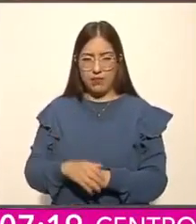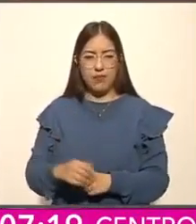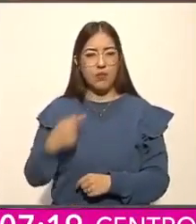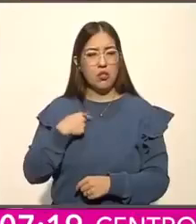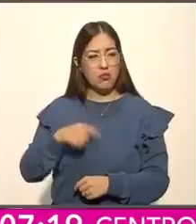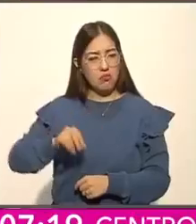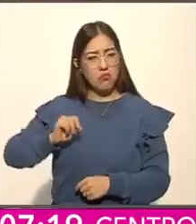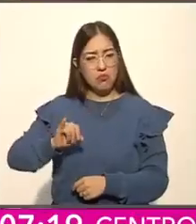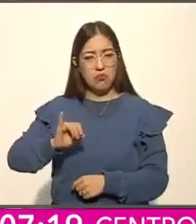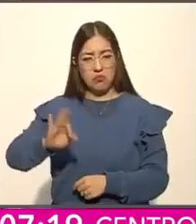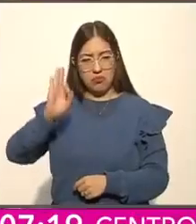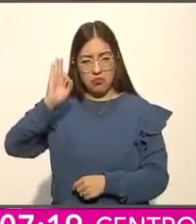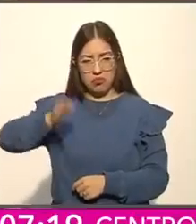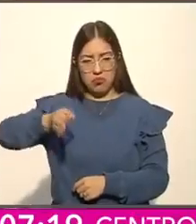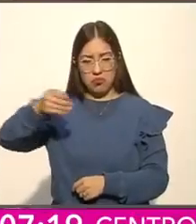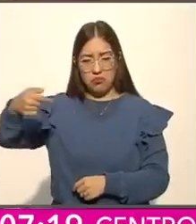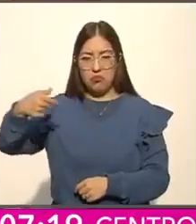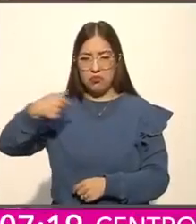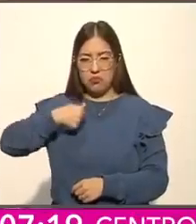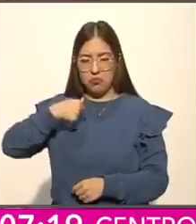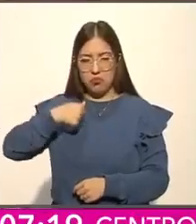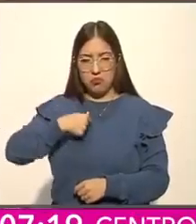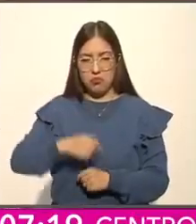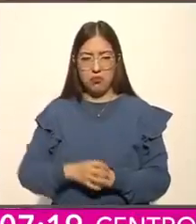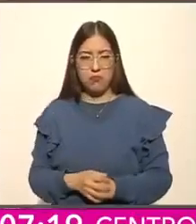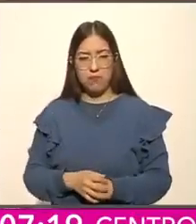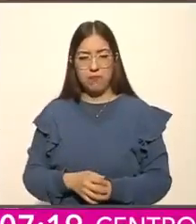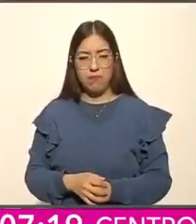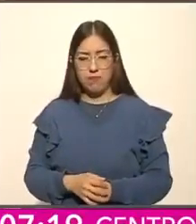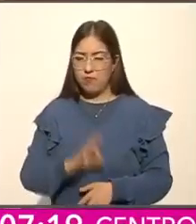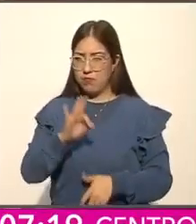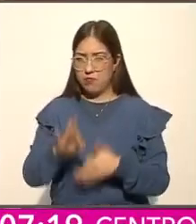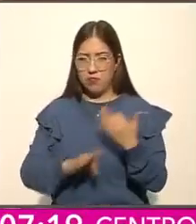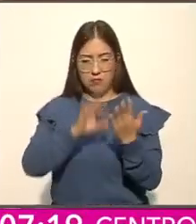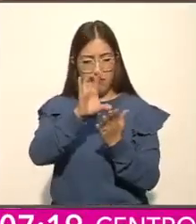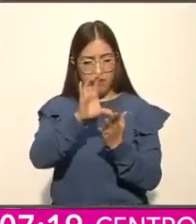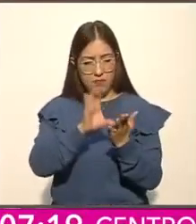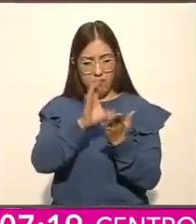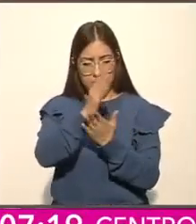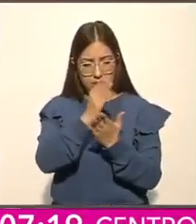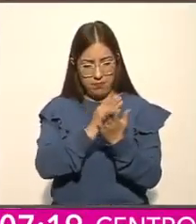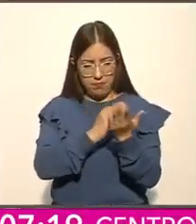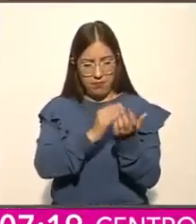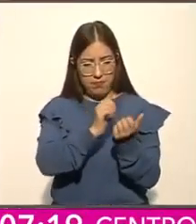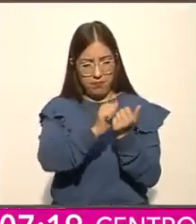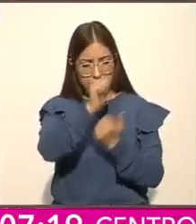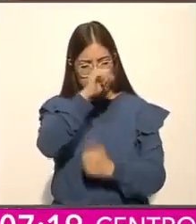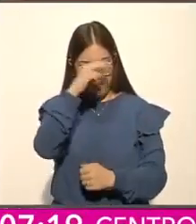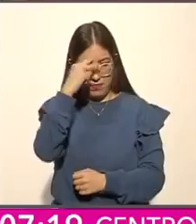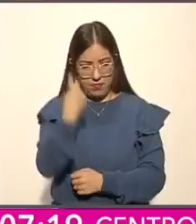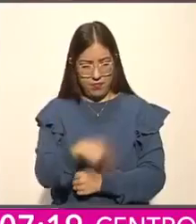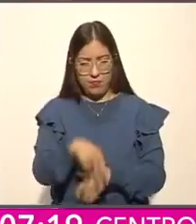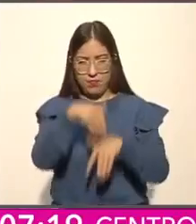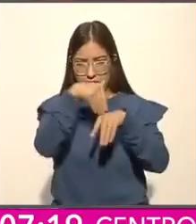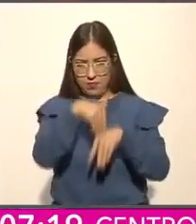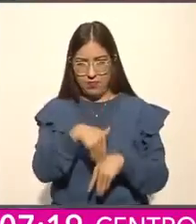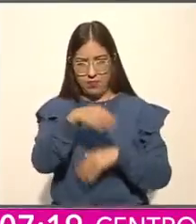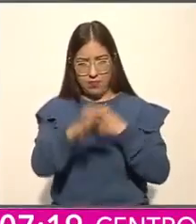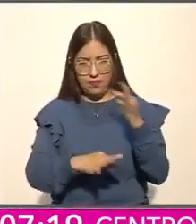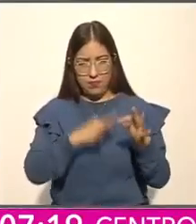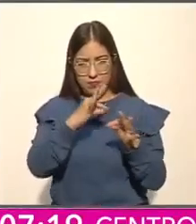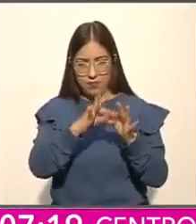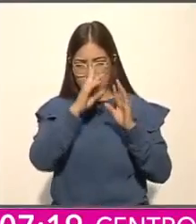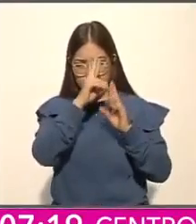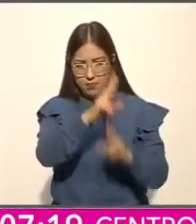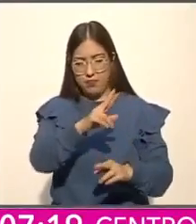guardar y hacer guardar la Constitución política de los Estados Unidos